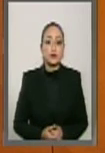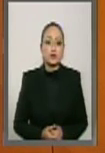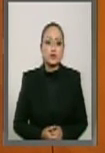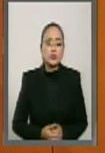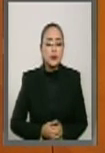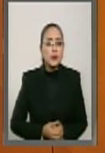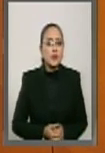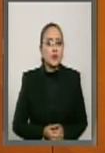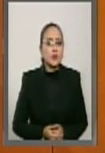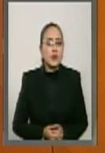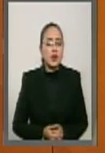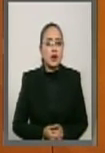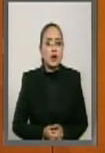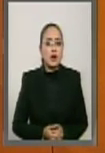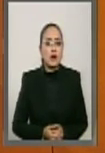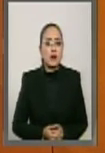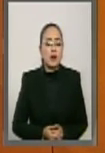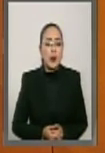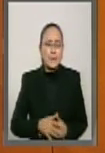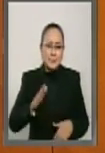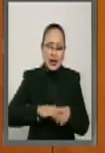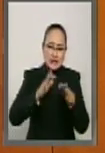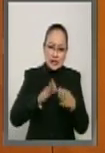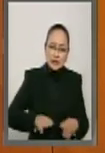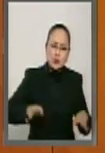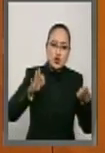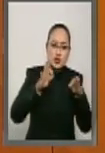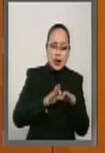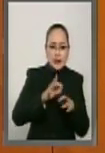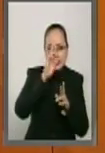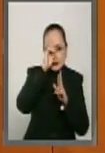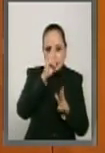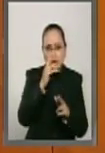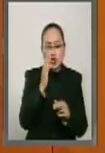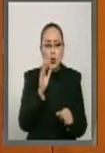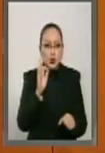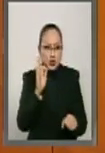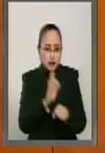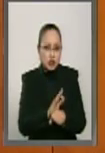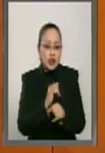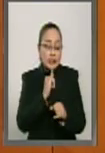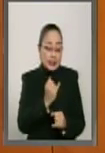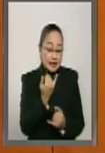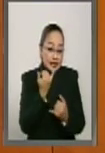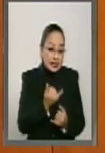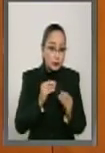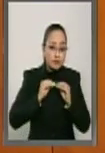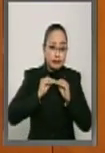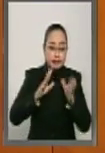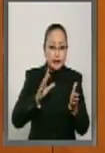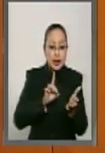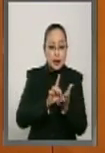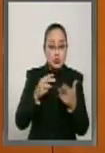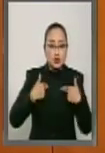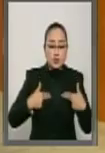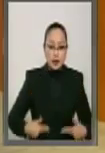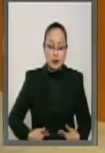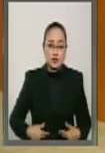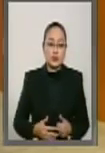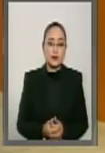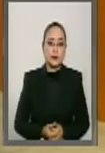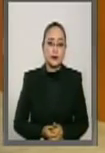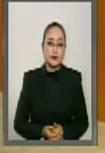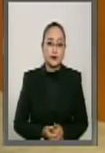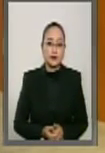momento el de respeto y protección y promoción de los derechos humanos.